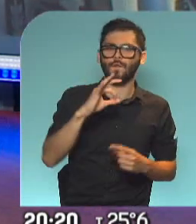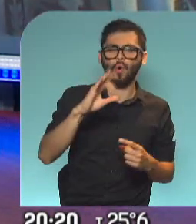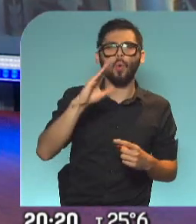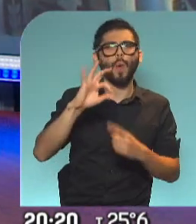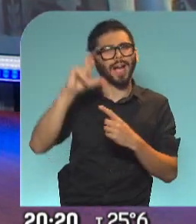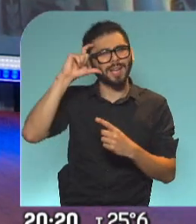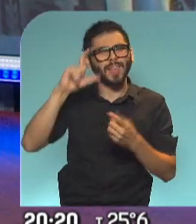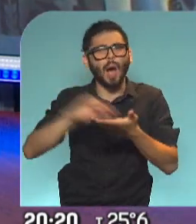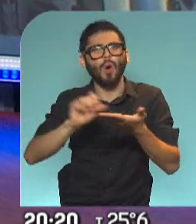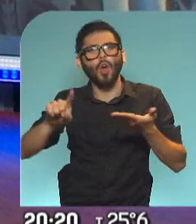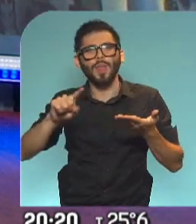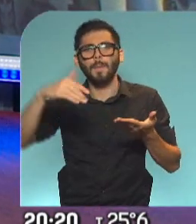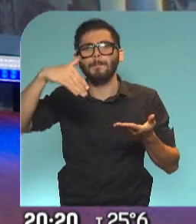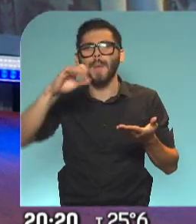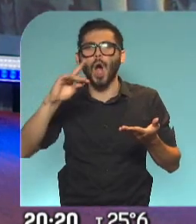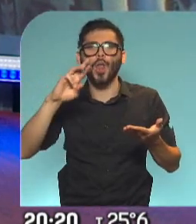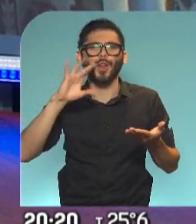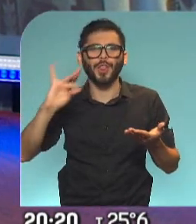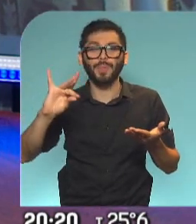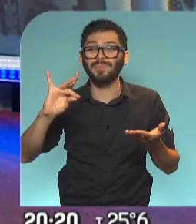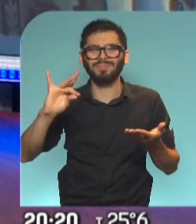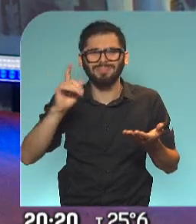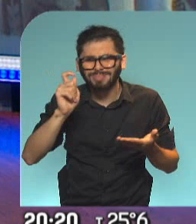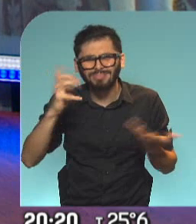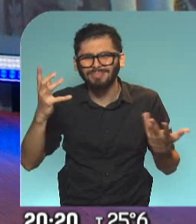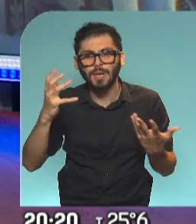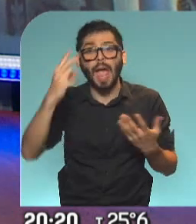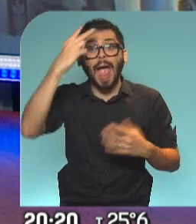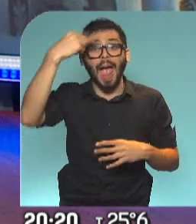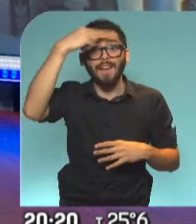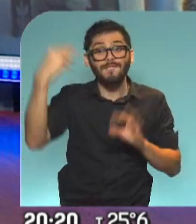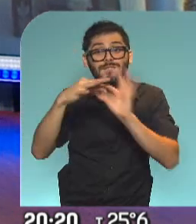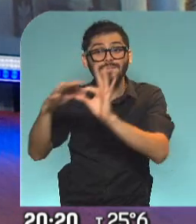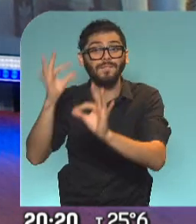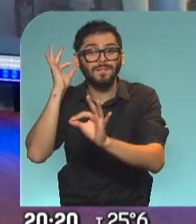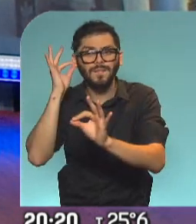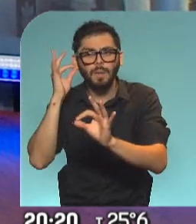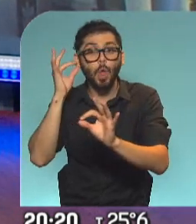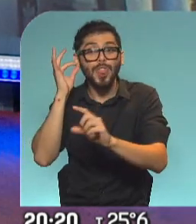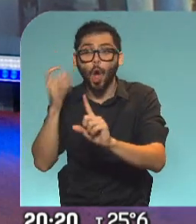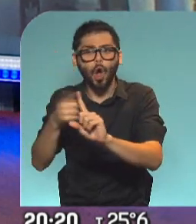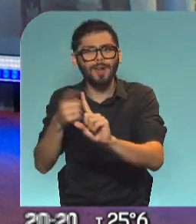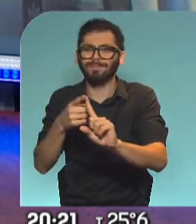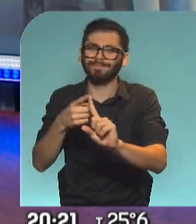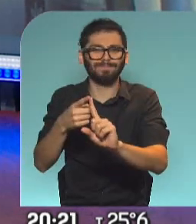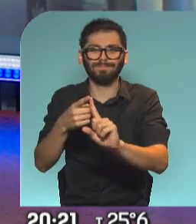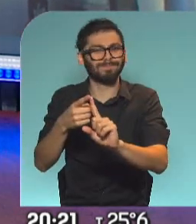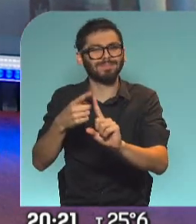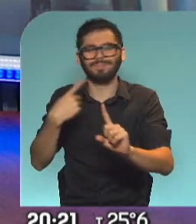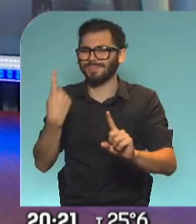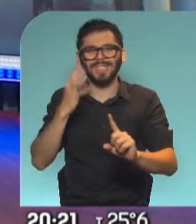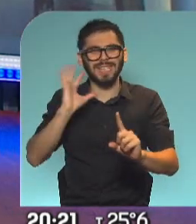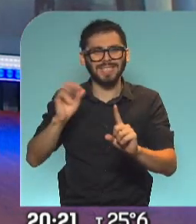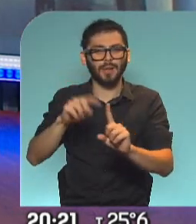¿Quién es Dayana Madrid? La enfermera de los últimos días, Diego Maradona. Una enfermera con la cual no tenía buena relación Diego, que ya se sabe que